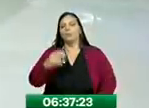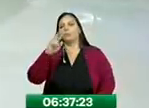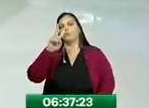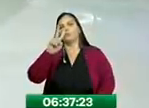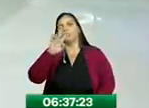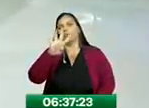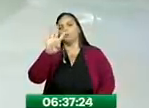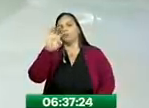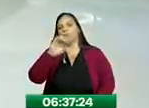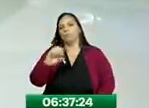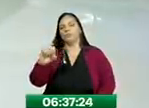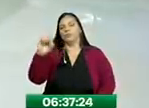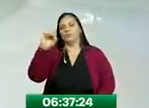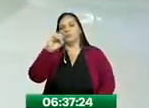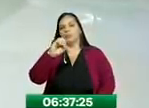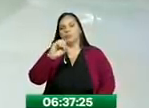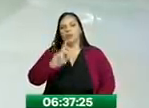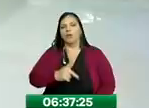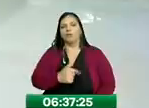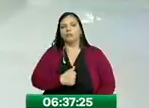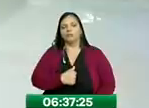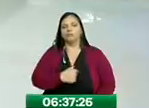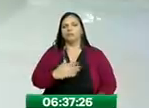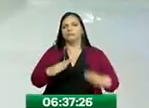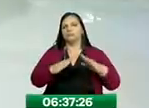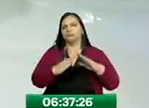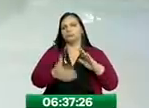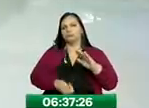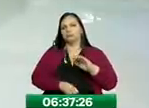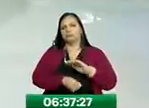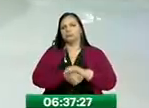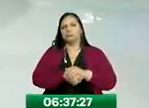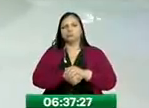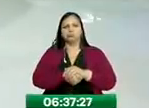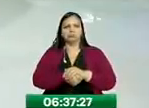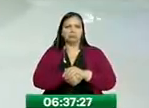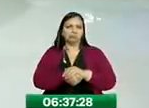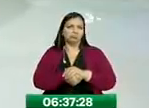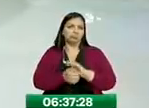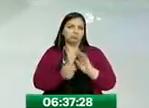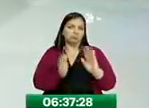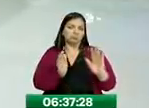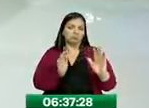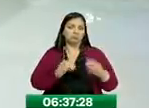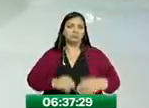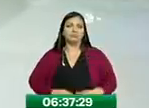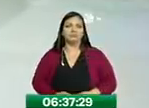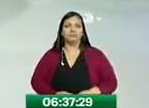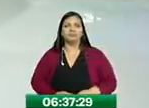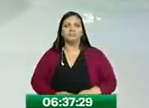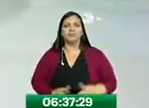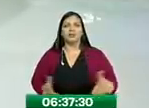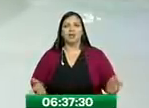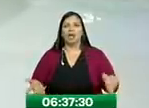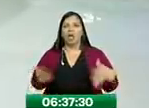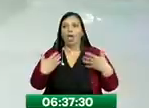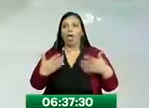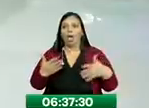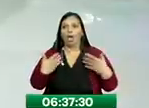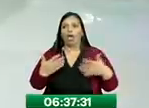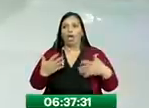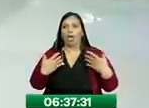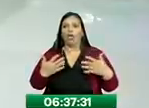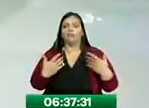los recaudos correspondientes, ahora que van a estar en casa, ¿no? Estar ahí la situación con el tema del aire acondicionado y demás por el